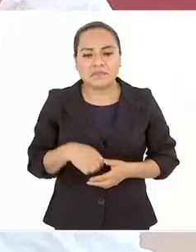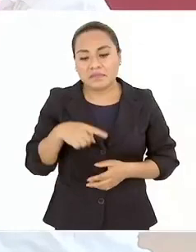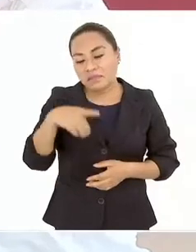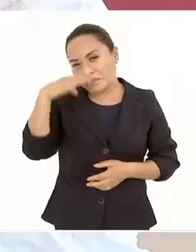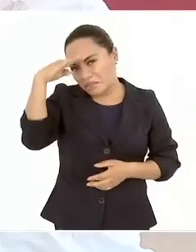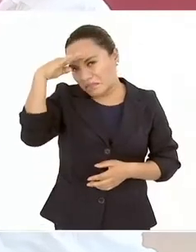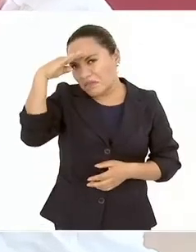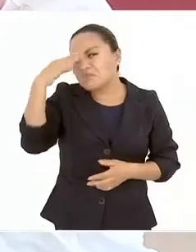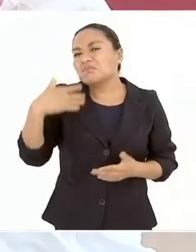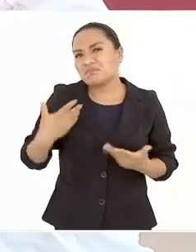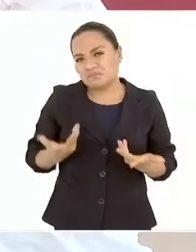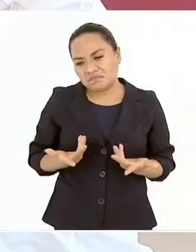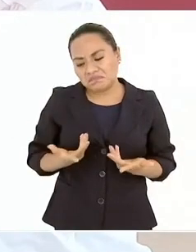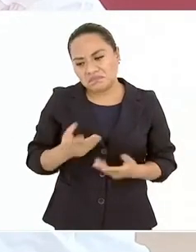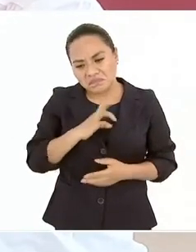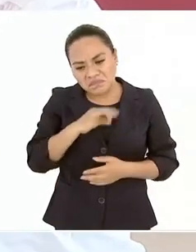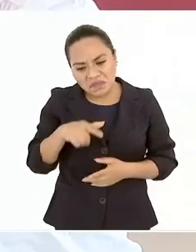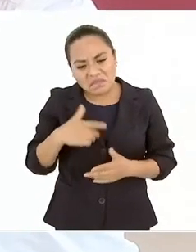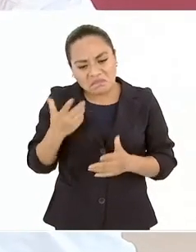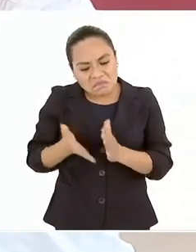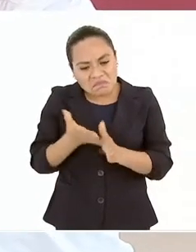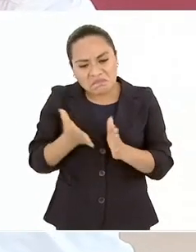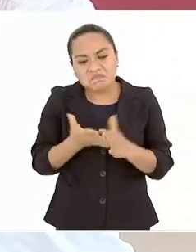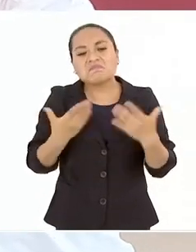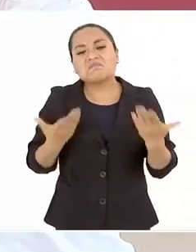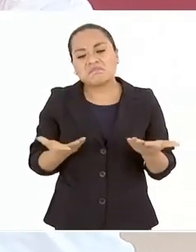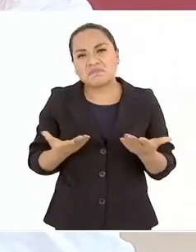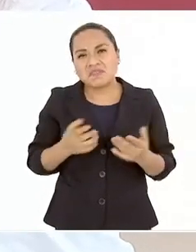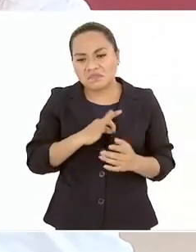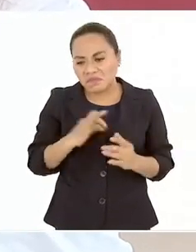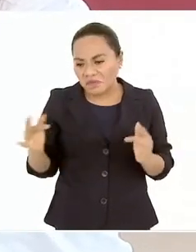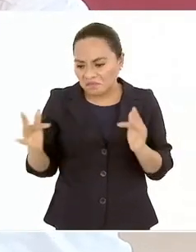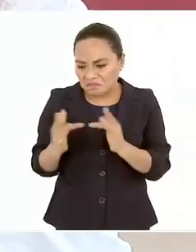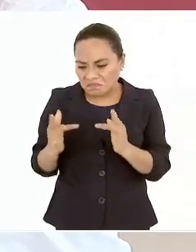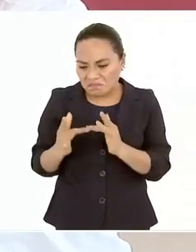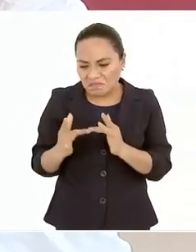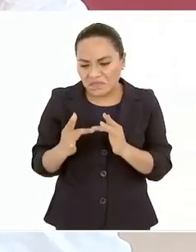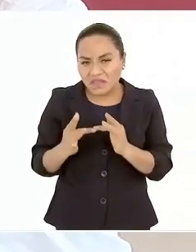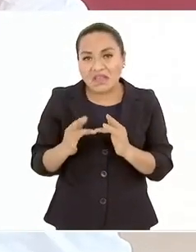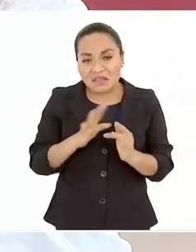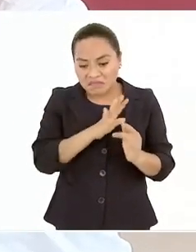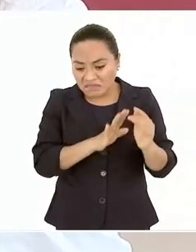en comunicar el Pacífico con el Atlántico.